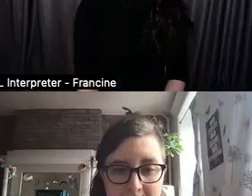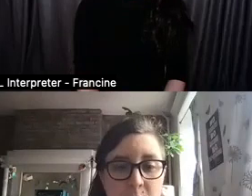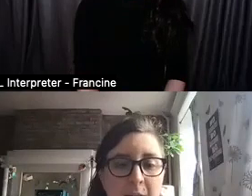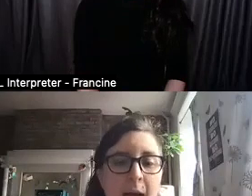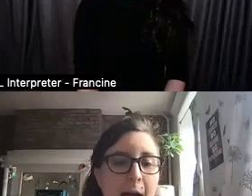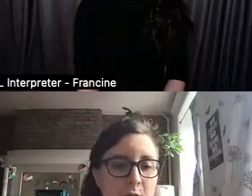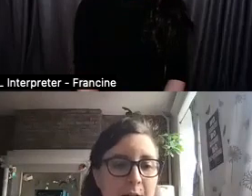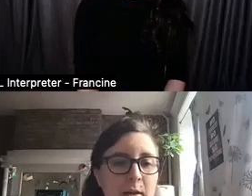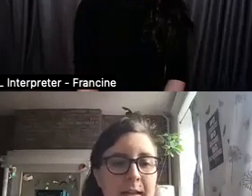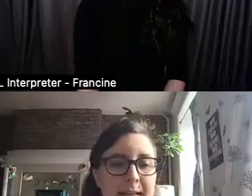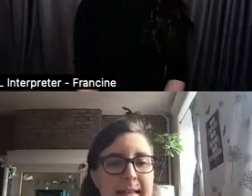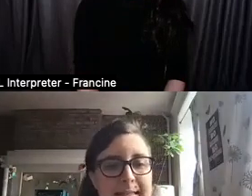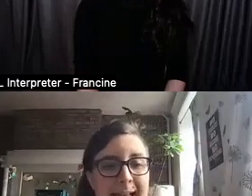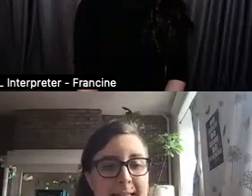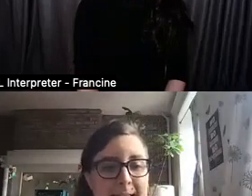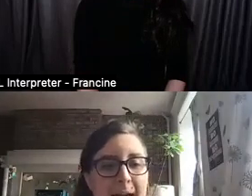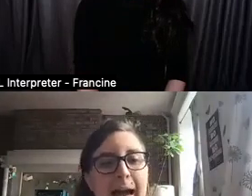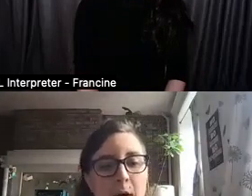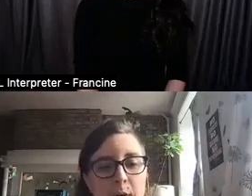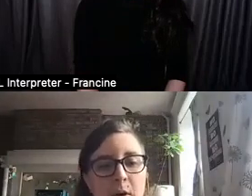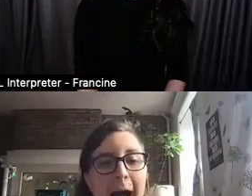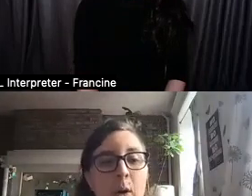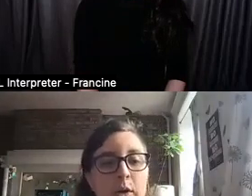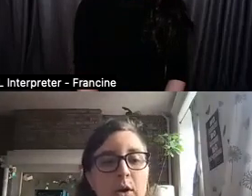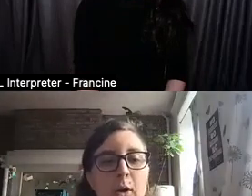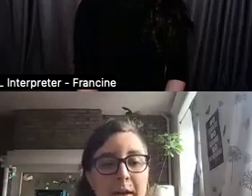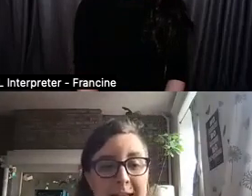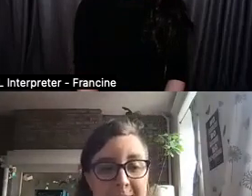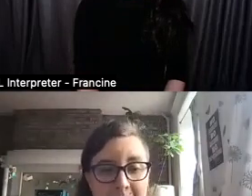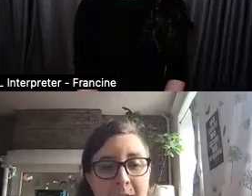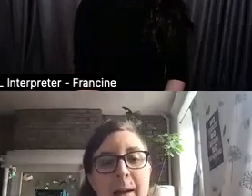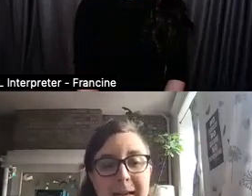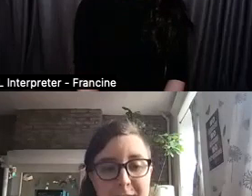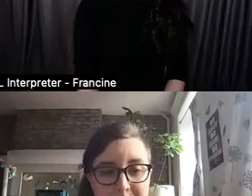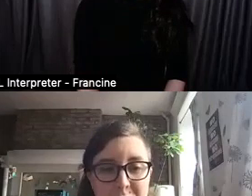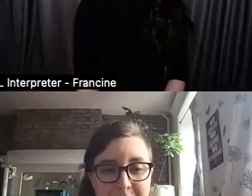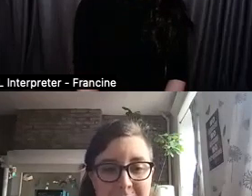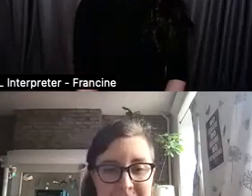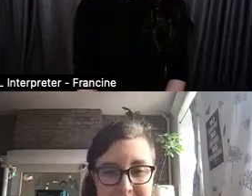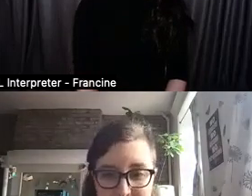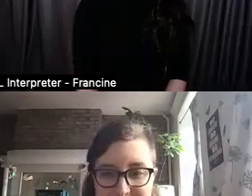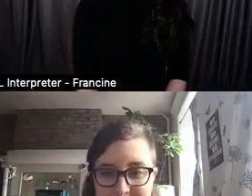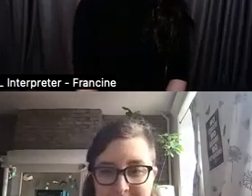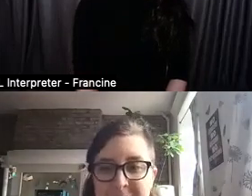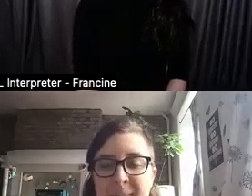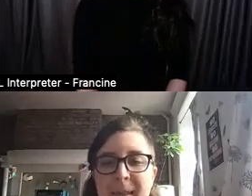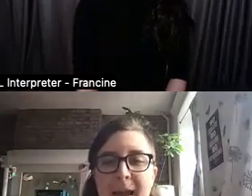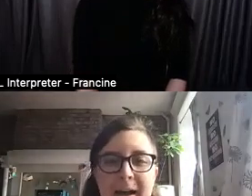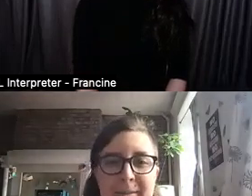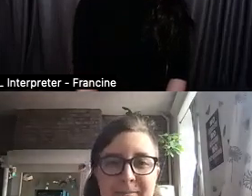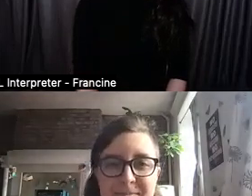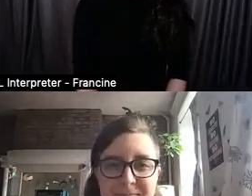le ayuda a tocar donde dice silenciar audio original para solo escuchar al intérprete.